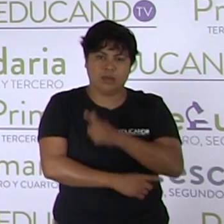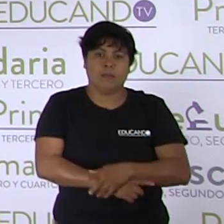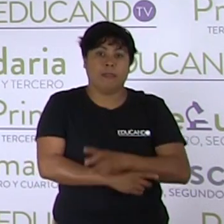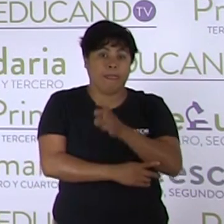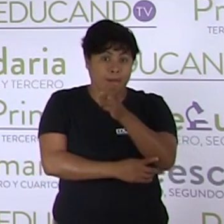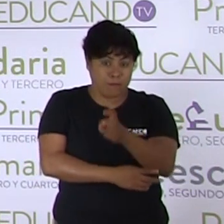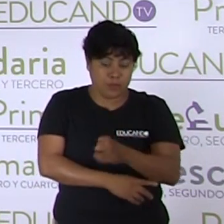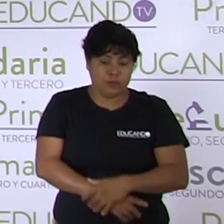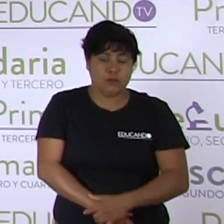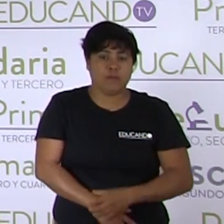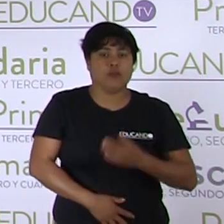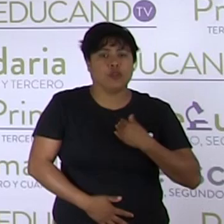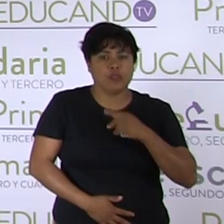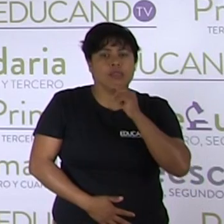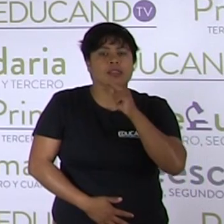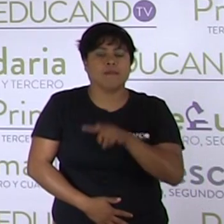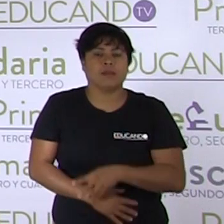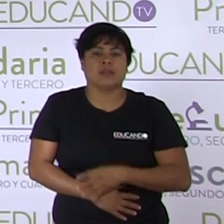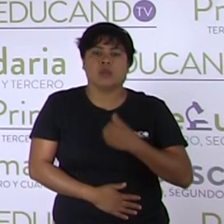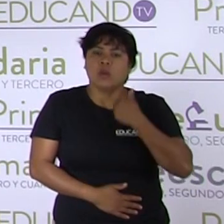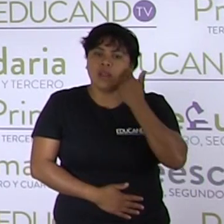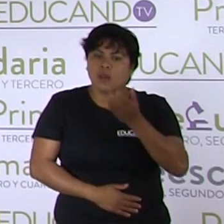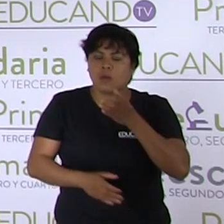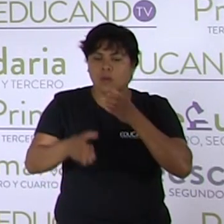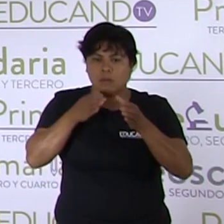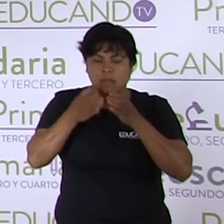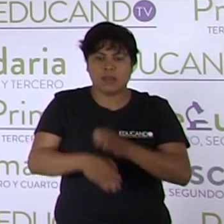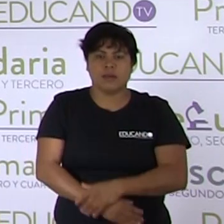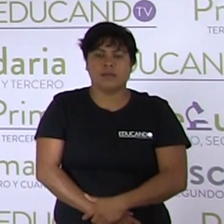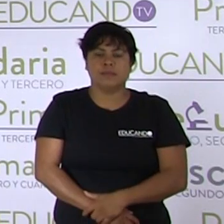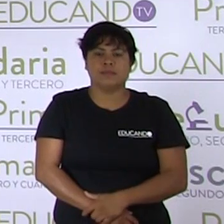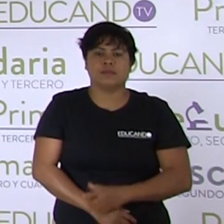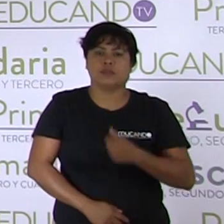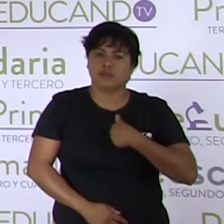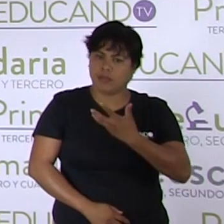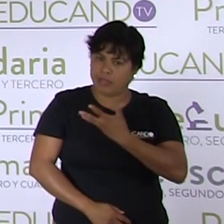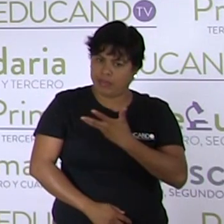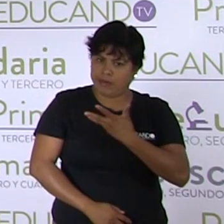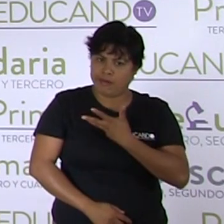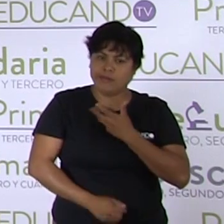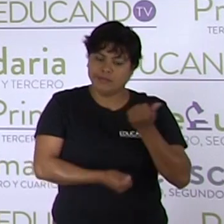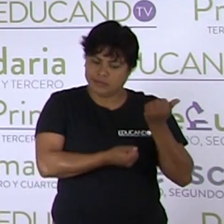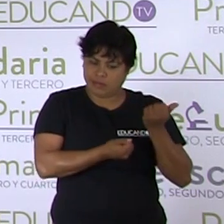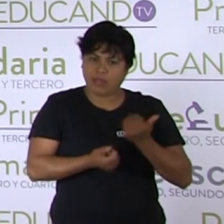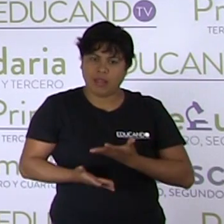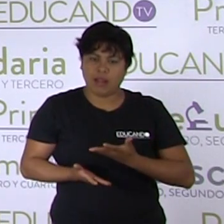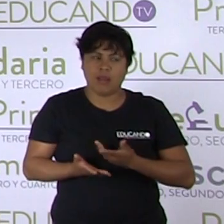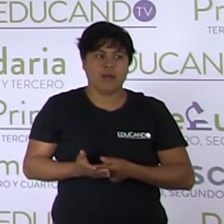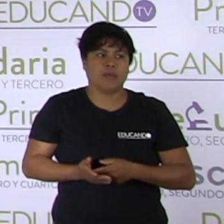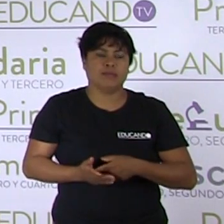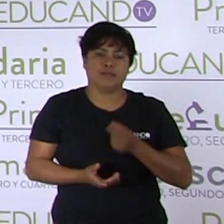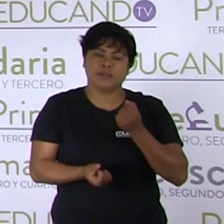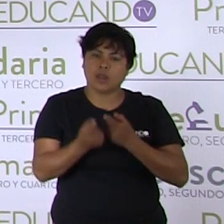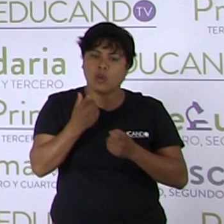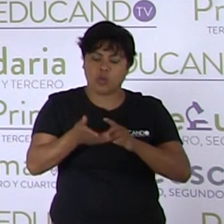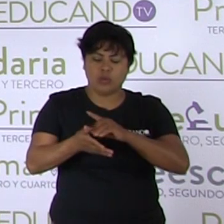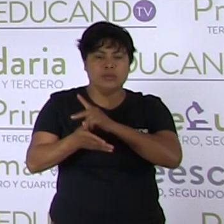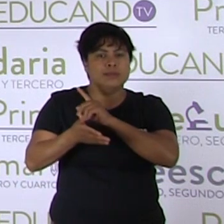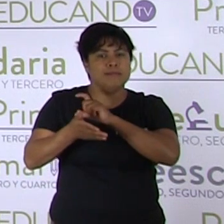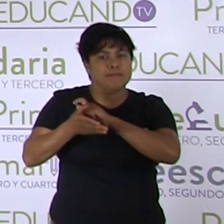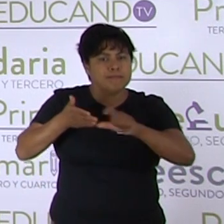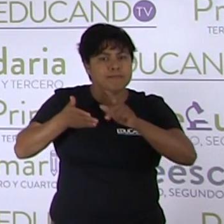Para ello también te quiero comentar que traigo pues algunos